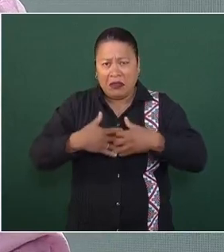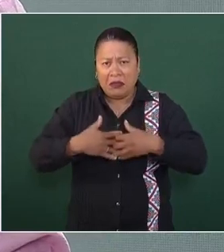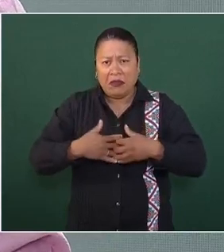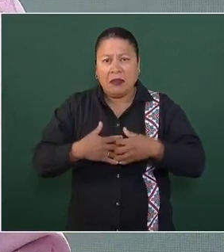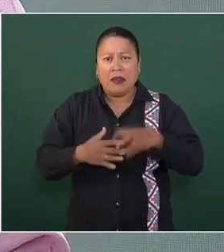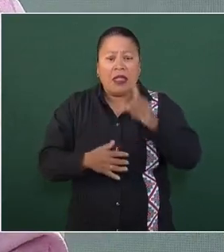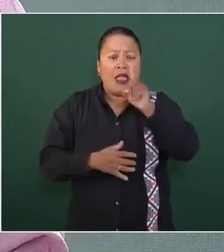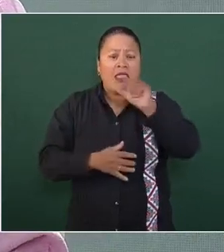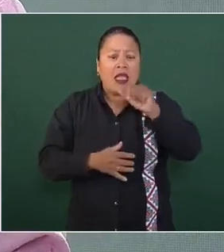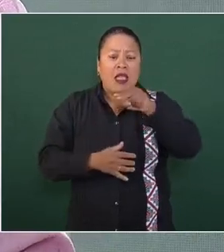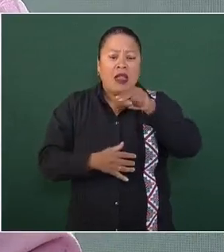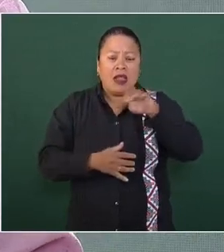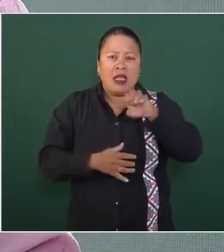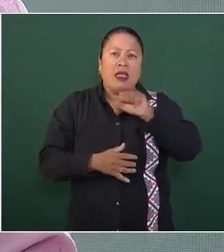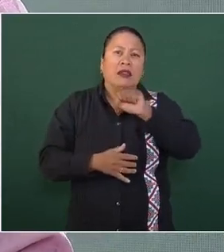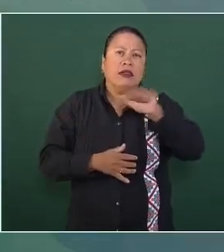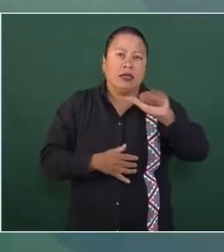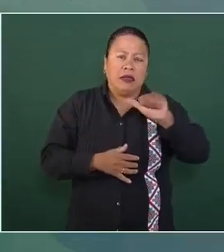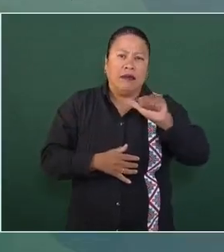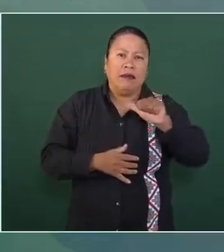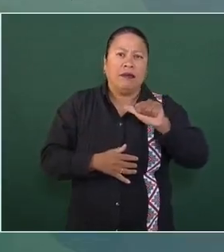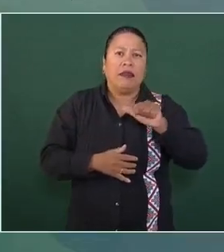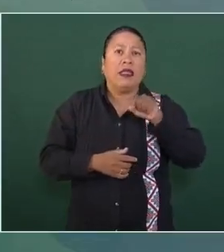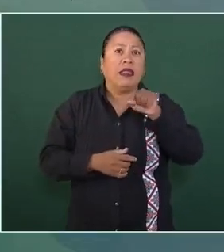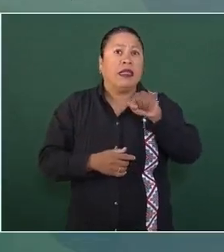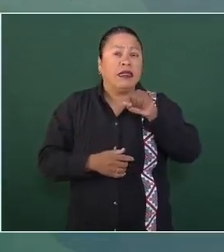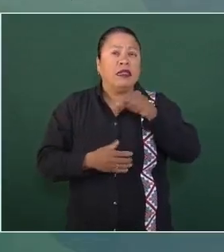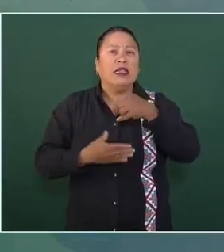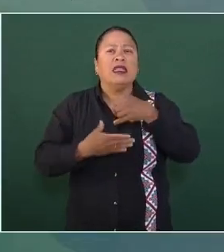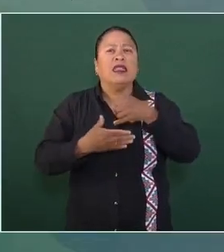danesa es un fondo